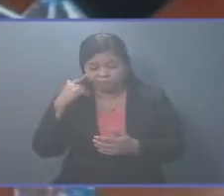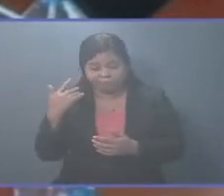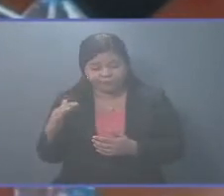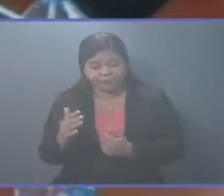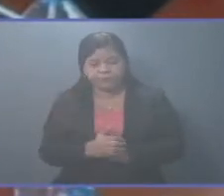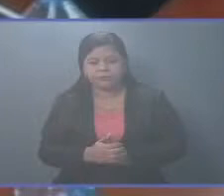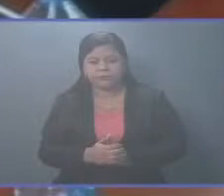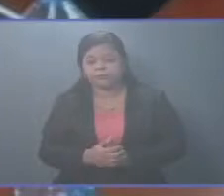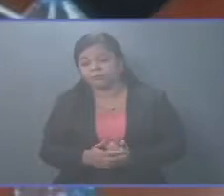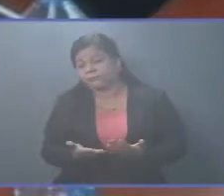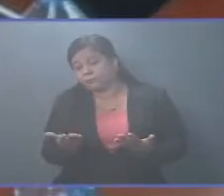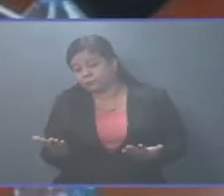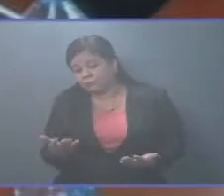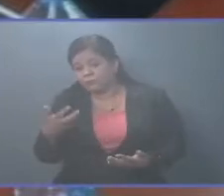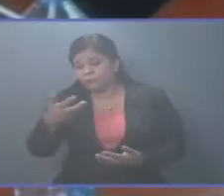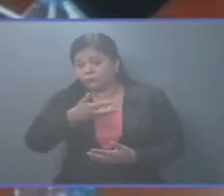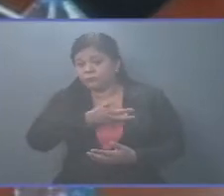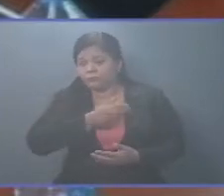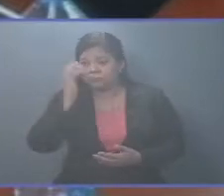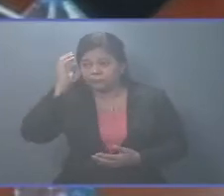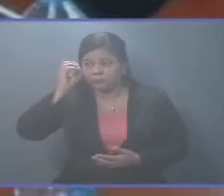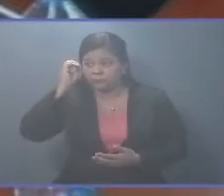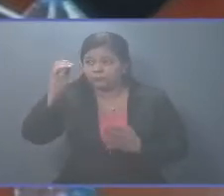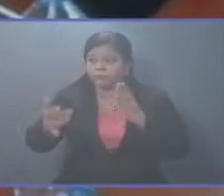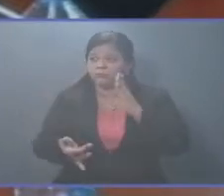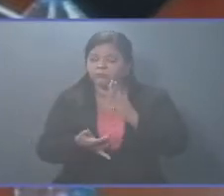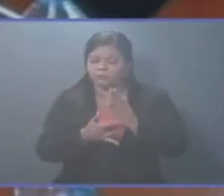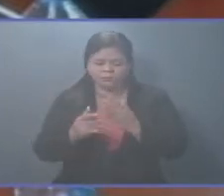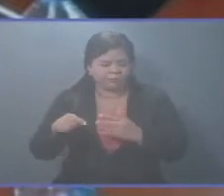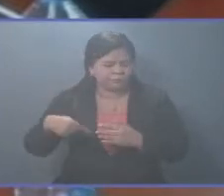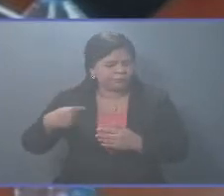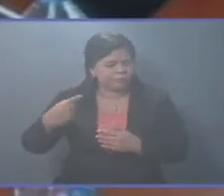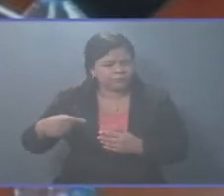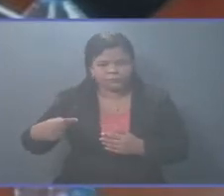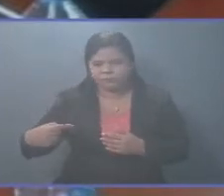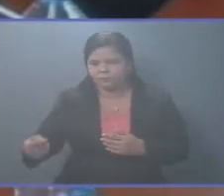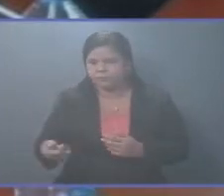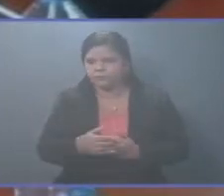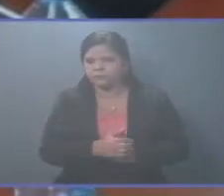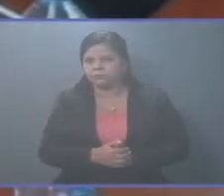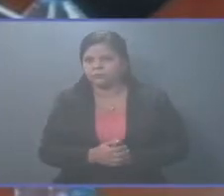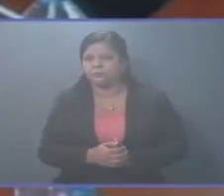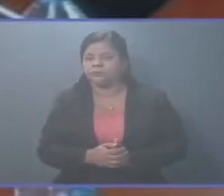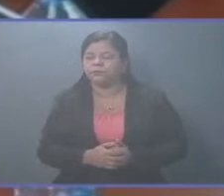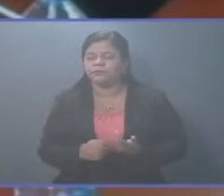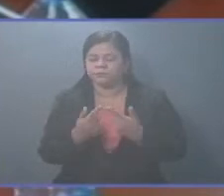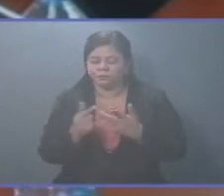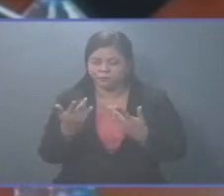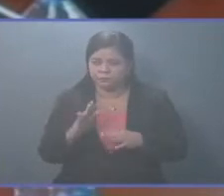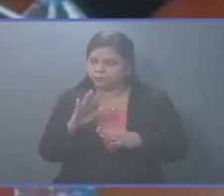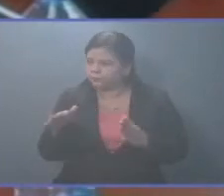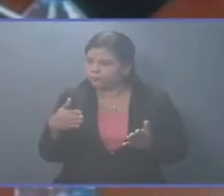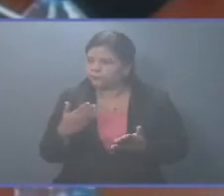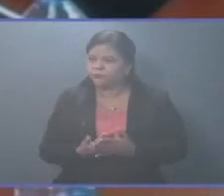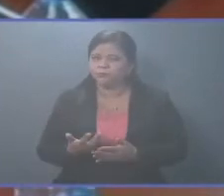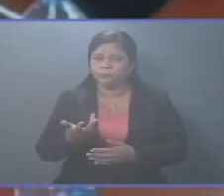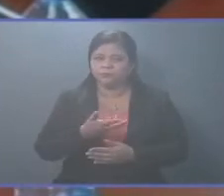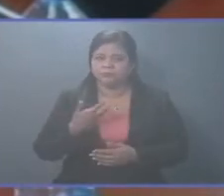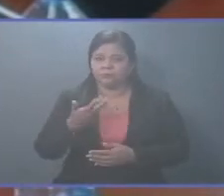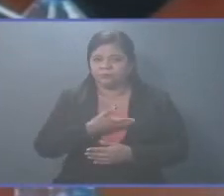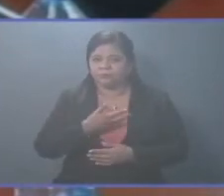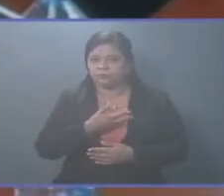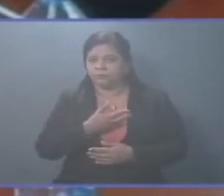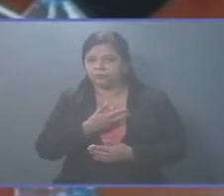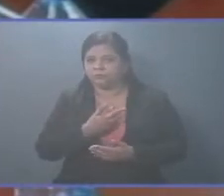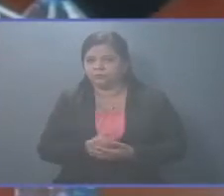Entonces, nuestra posición es técnica, siempre ha sido técnica, mi posición siempre ha sido técnica en todas mis intervenciones,